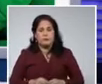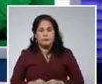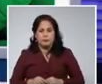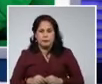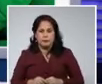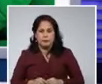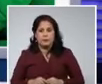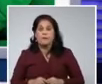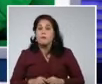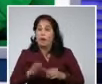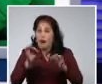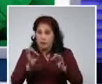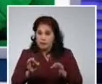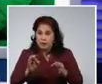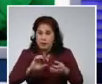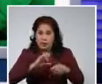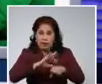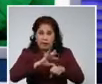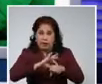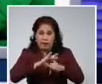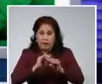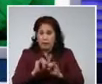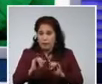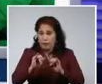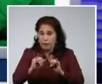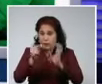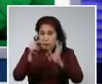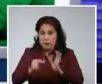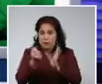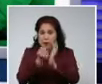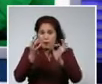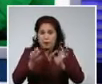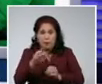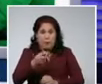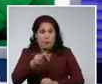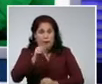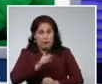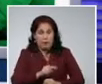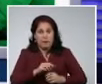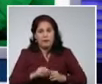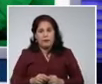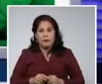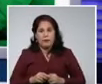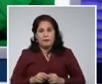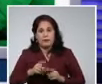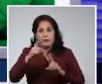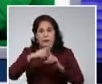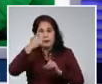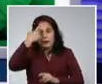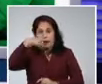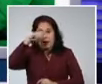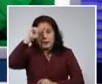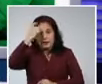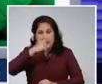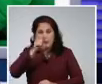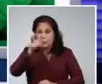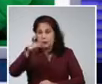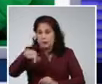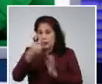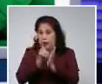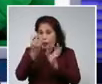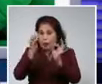este comportamiento del número de casos diagnosticados ayer, pues la tasa de incidencia de casos